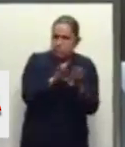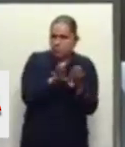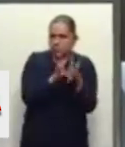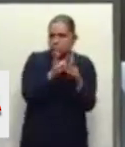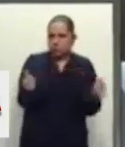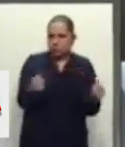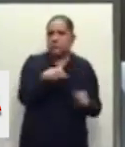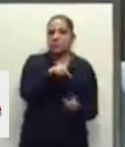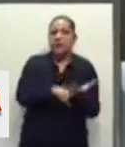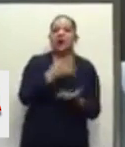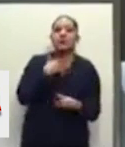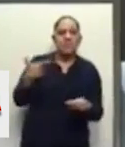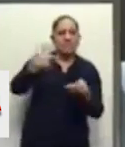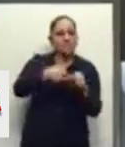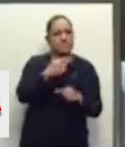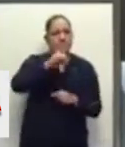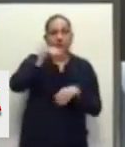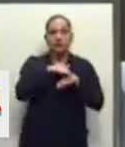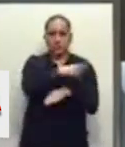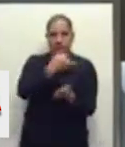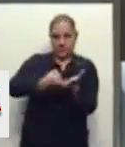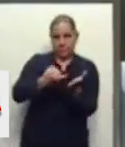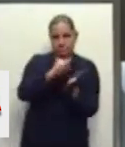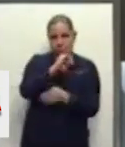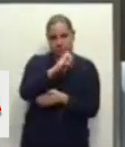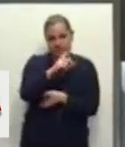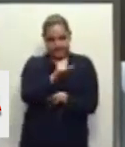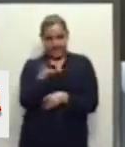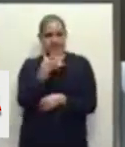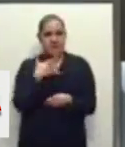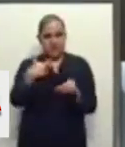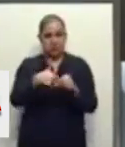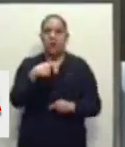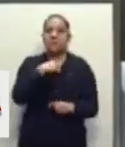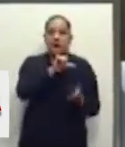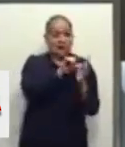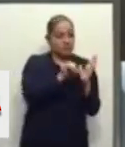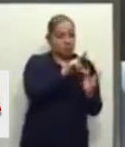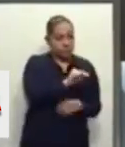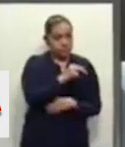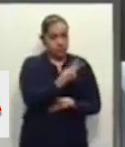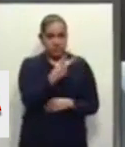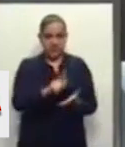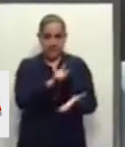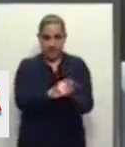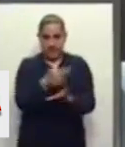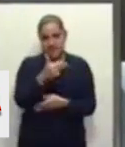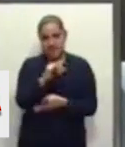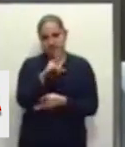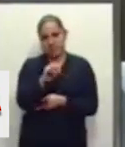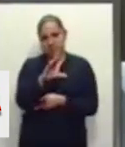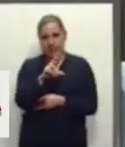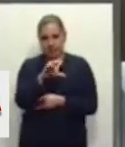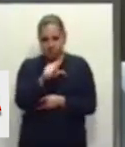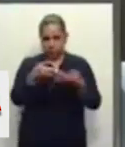gasolinas. Estamos proponiendo la modificación del artículo 82 de la Ley de Hidrocarburos y la reforma al artículo 2